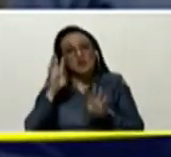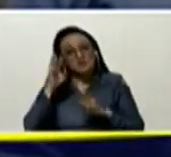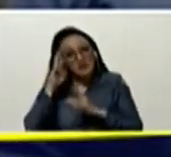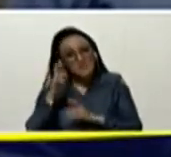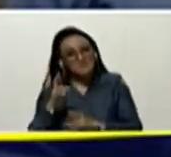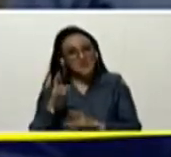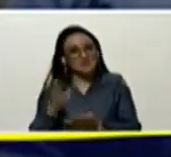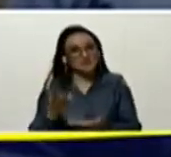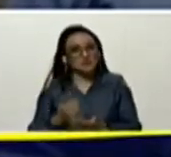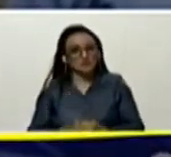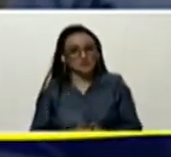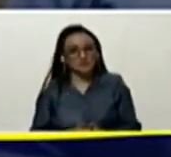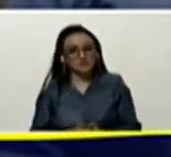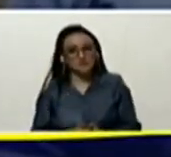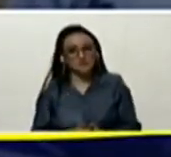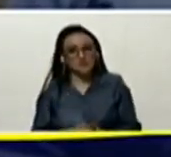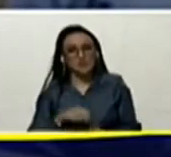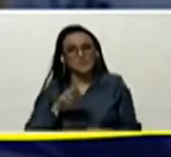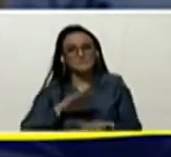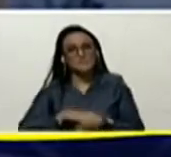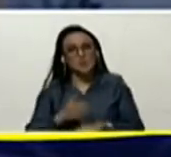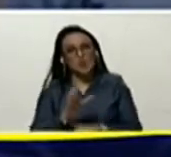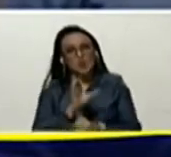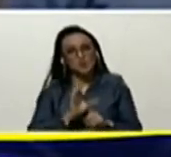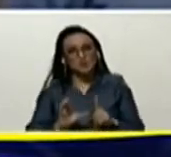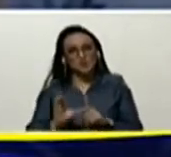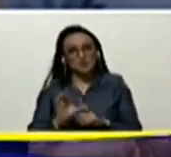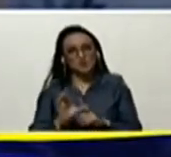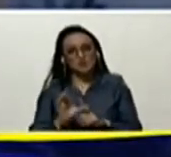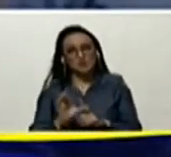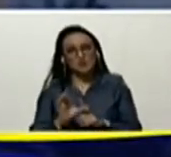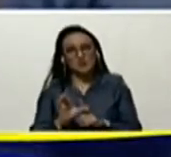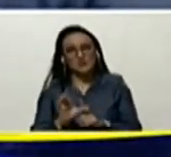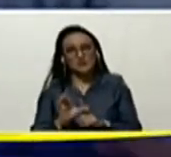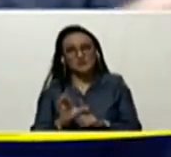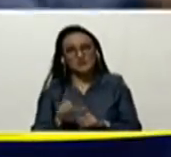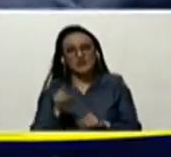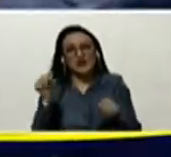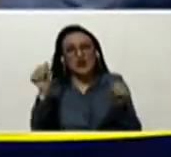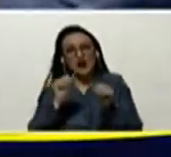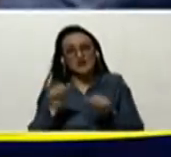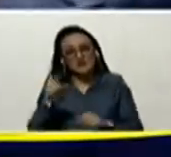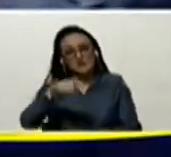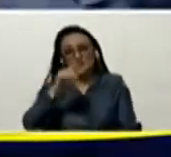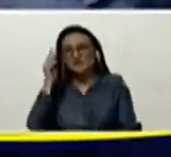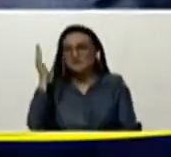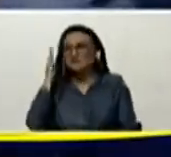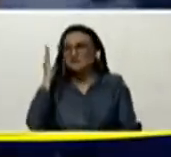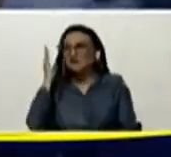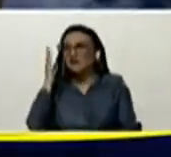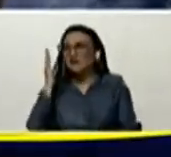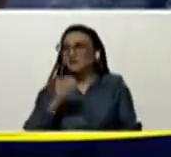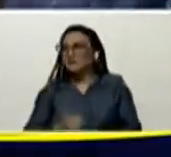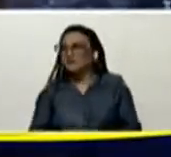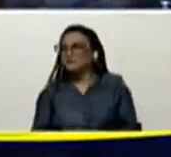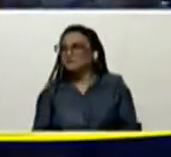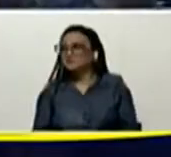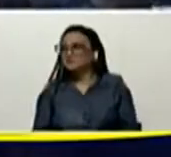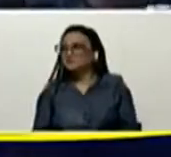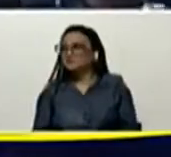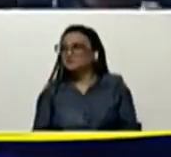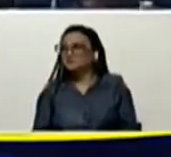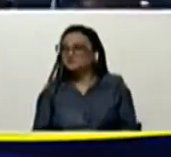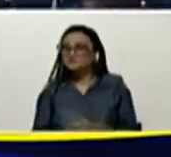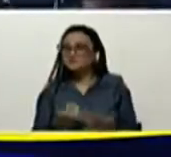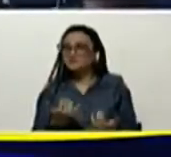respeto y reconocimiento. Porque la cultura y el arte, usted lo sabe, ha sido, yo